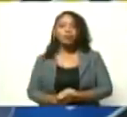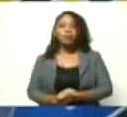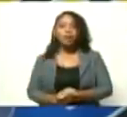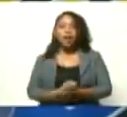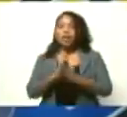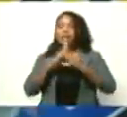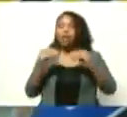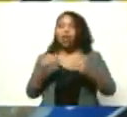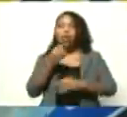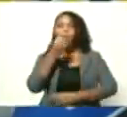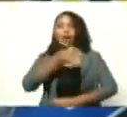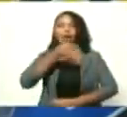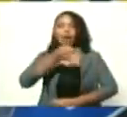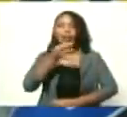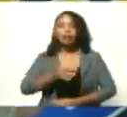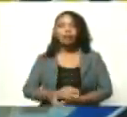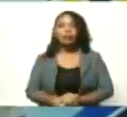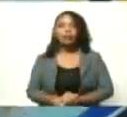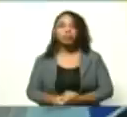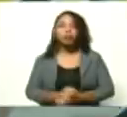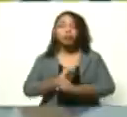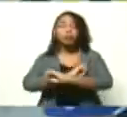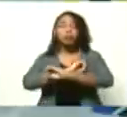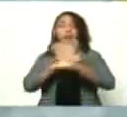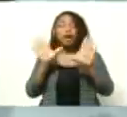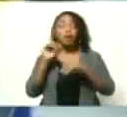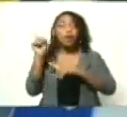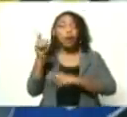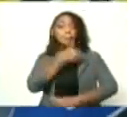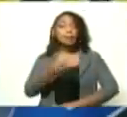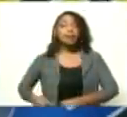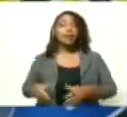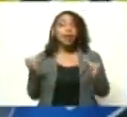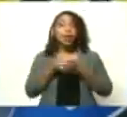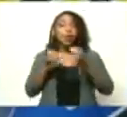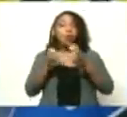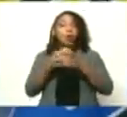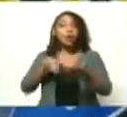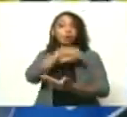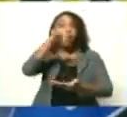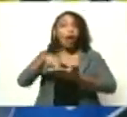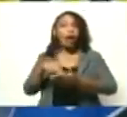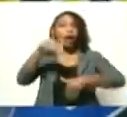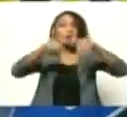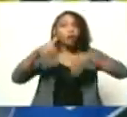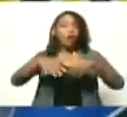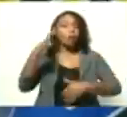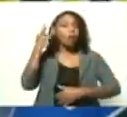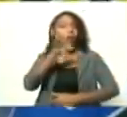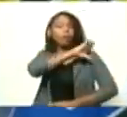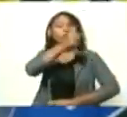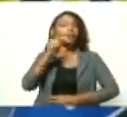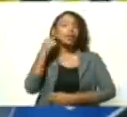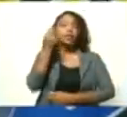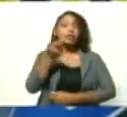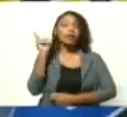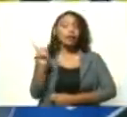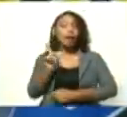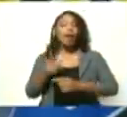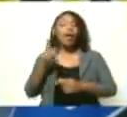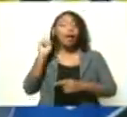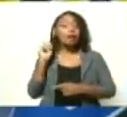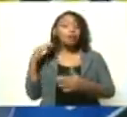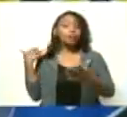todo, muy buenas tardes. Bien, eran las declaraciones de la presidenta de la Junta Nacional Electoral, la rectora Tania D'Amelio. Decía que